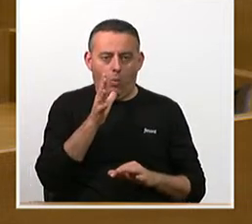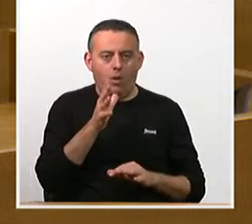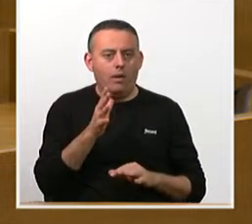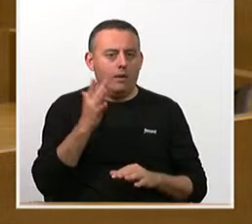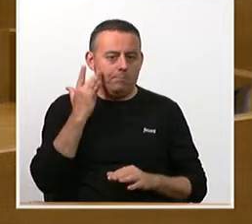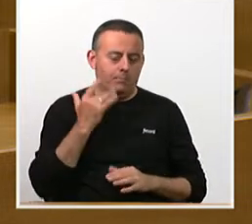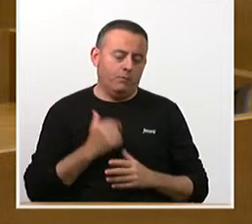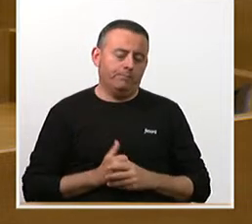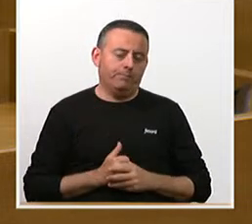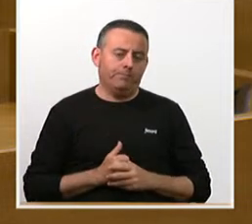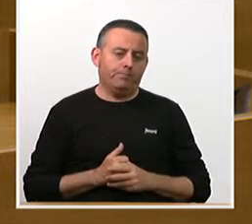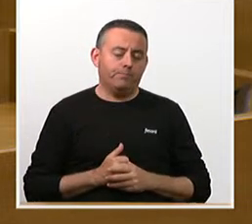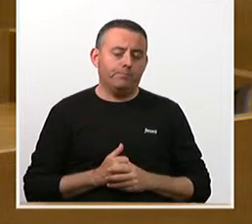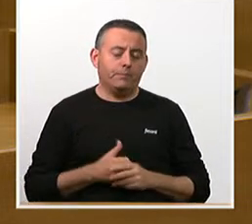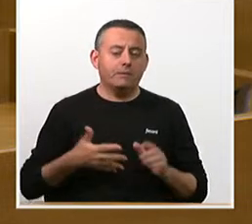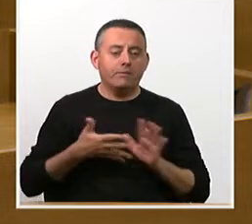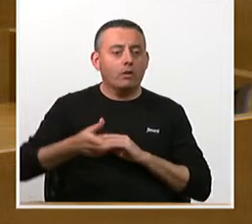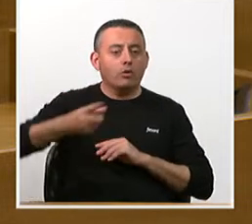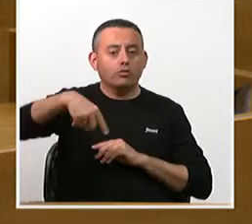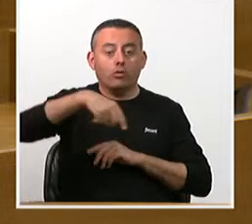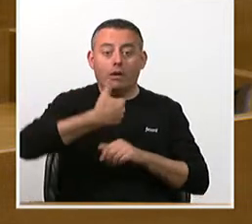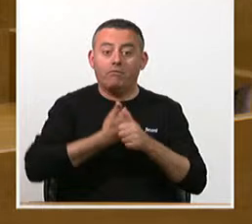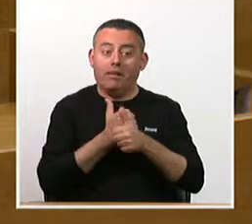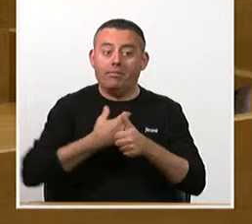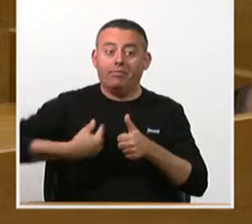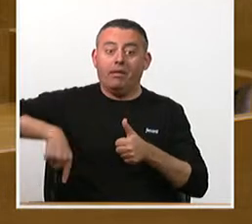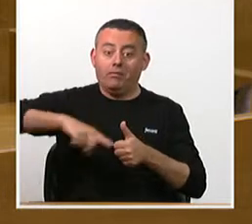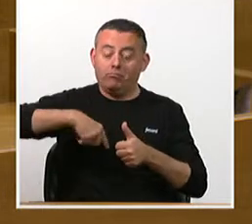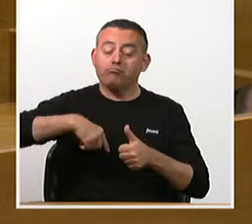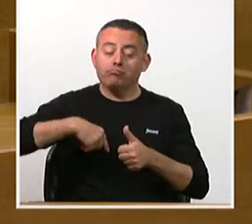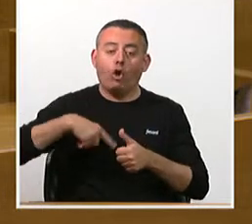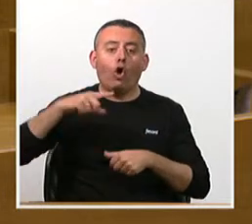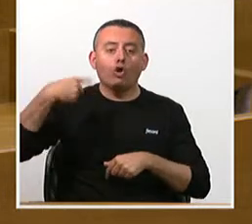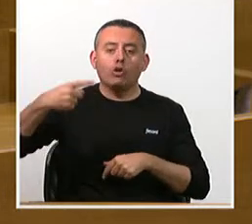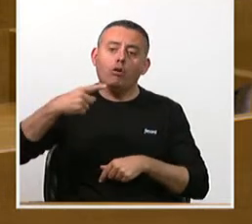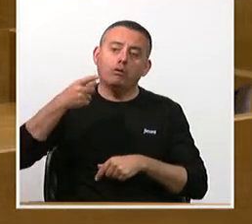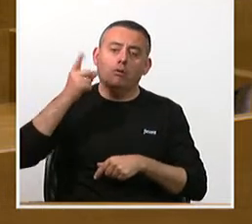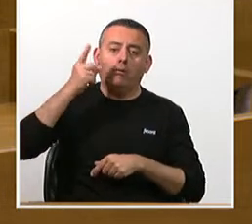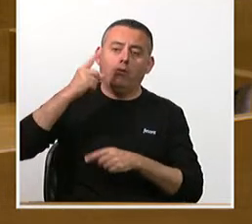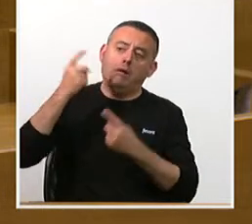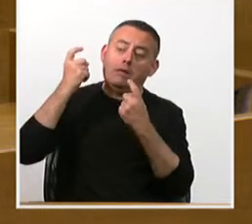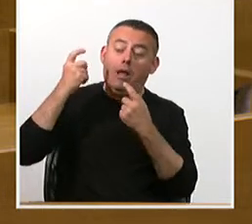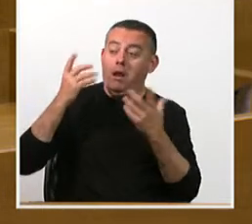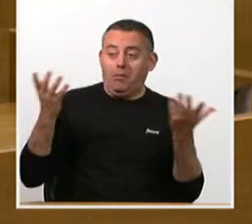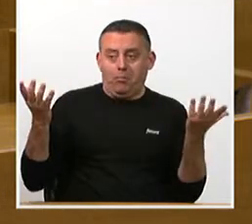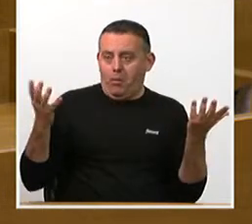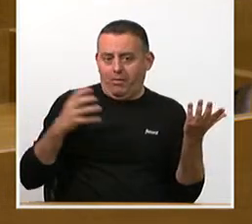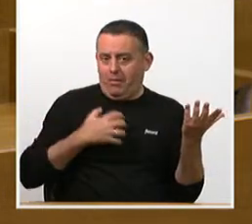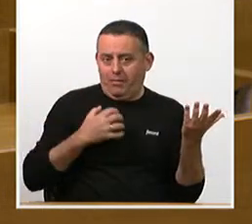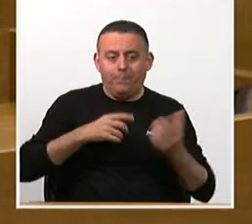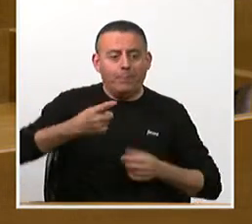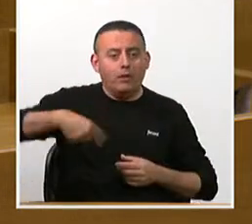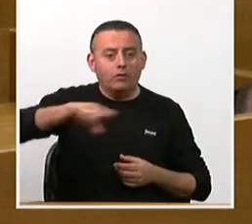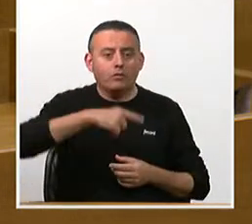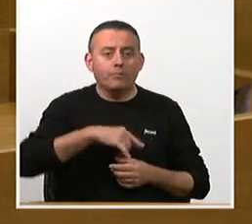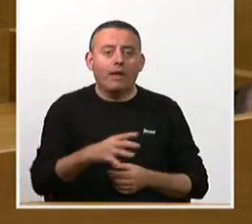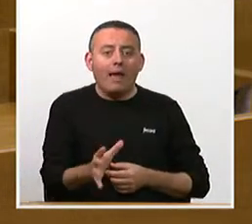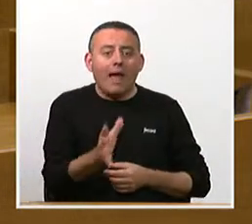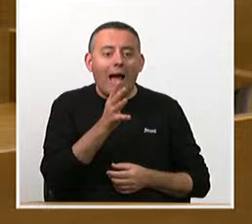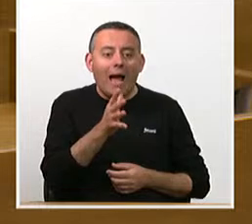puede dar lecciones de nada en cuanto a la reutilización y la gestión del agua reutilizamos el 60 por del agua